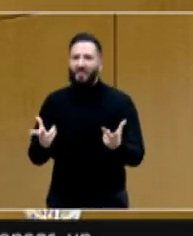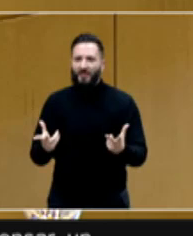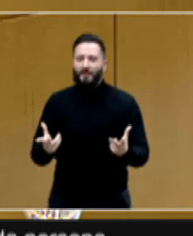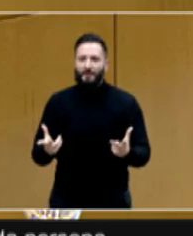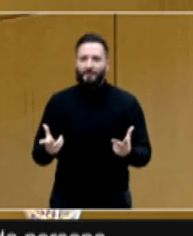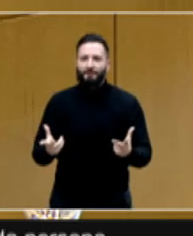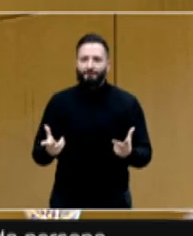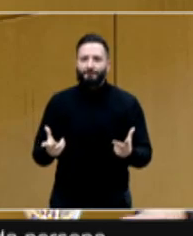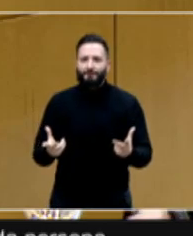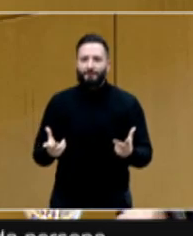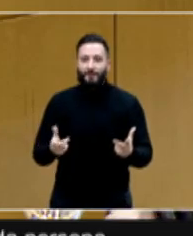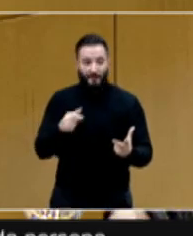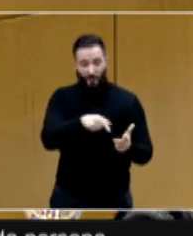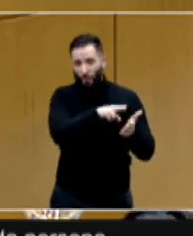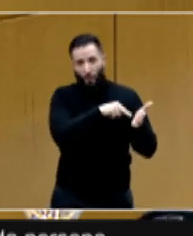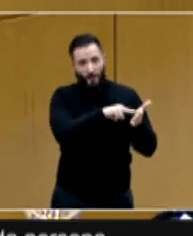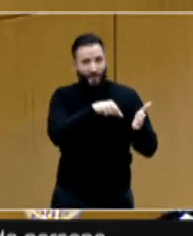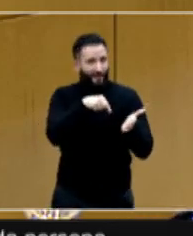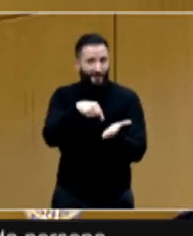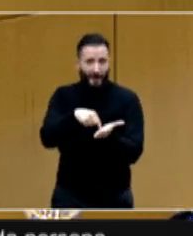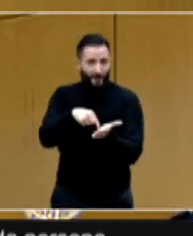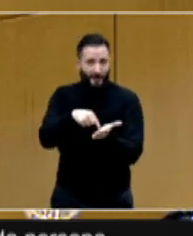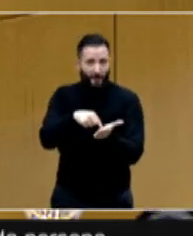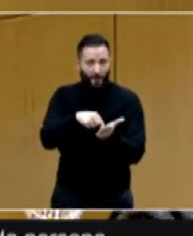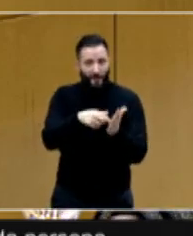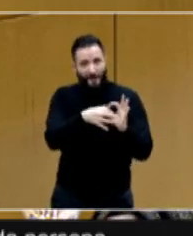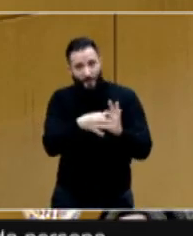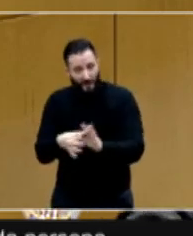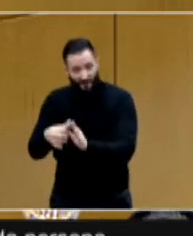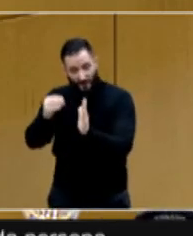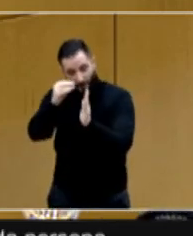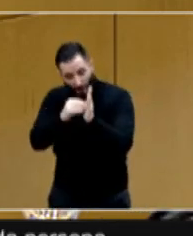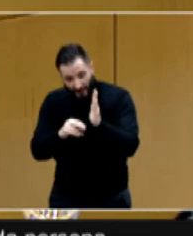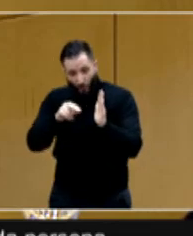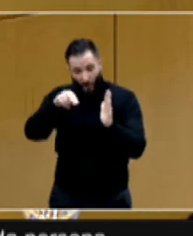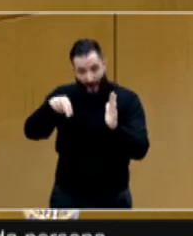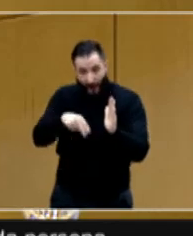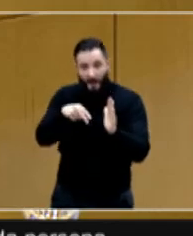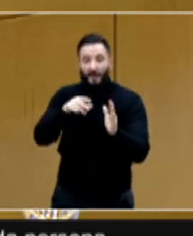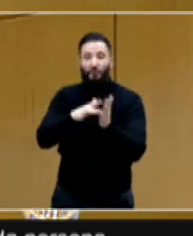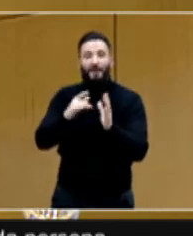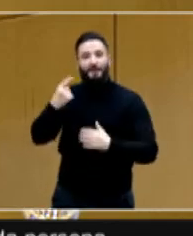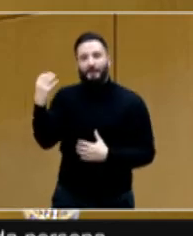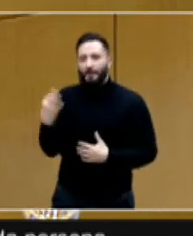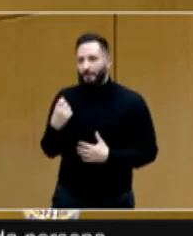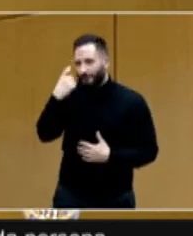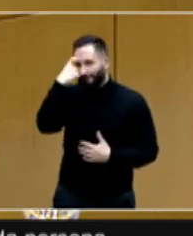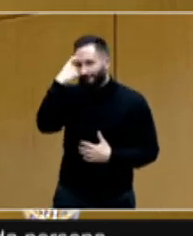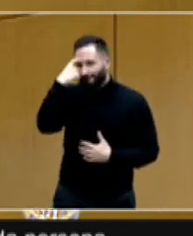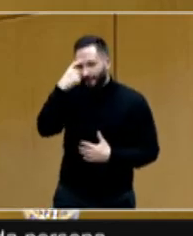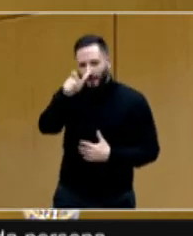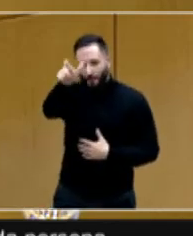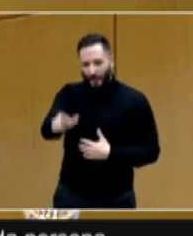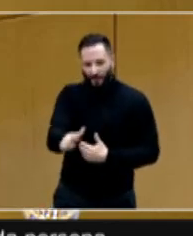reivindicar de la convención el apartado m del preámbulo dice que hemos de ser conscientes del valor que las personas con discapacidad